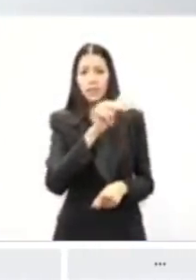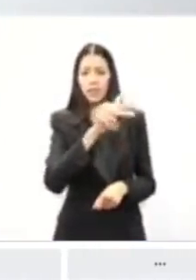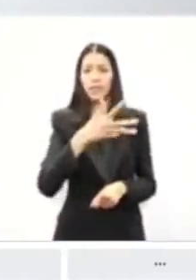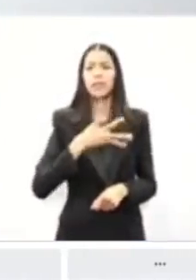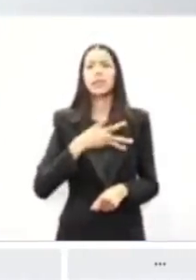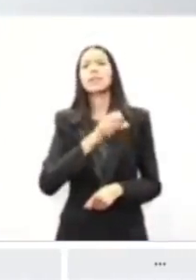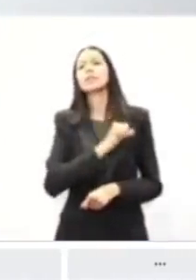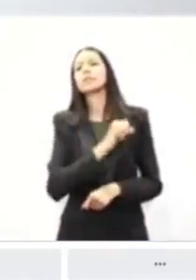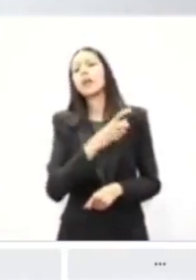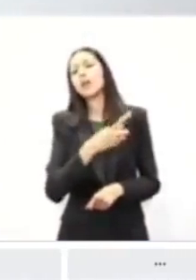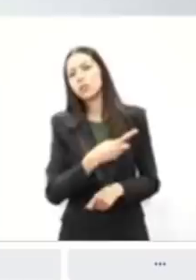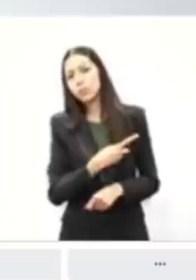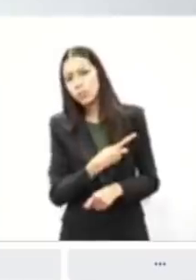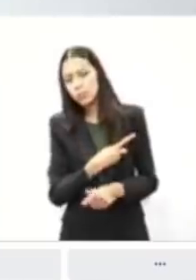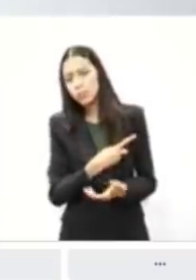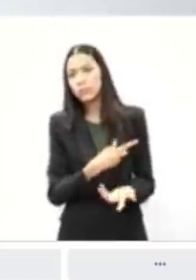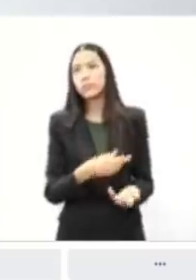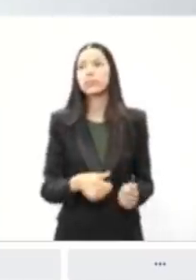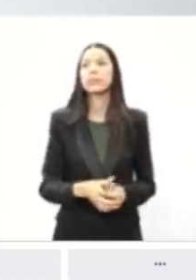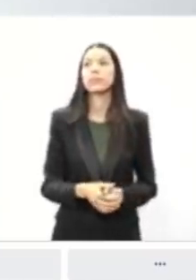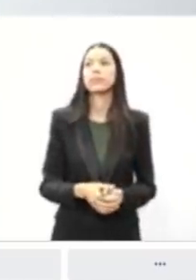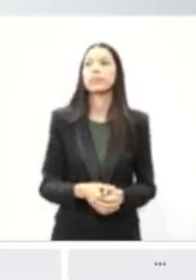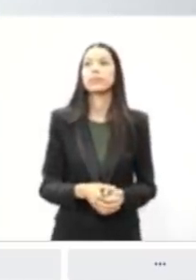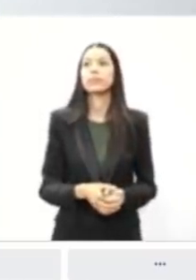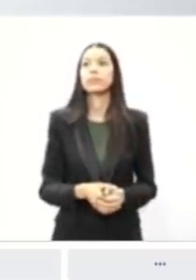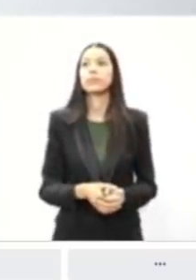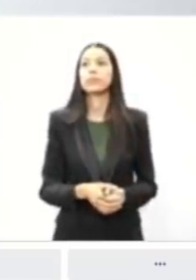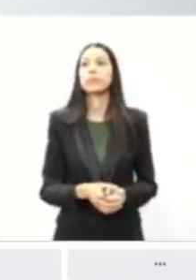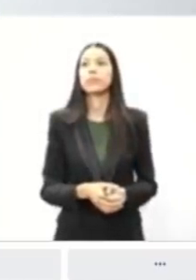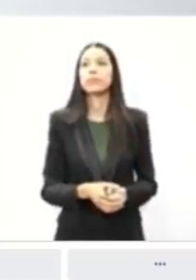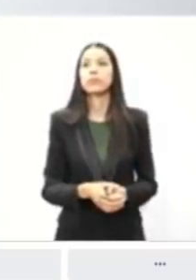hay de salud, también hay